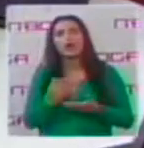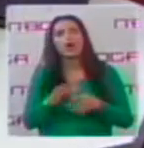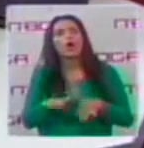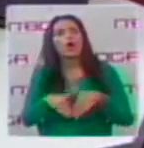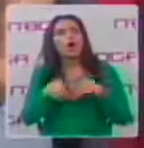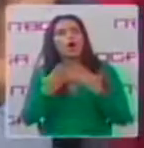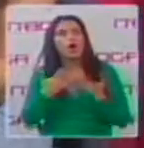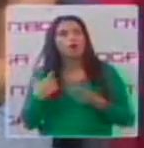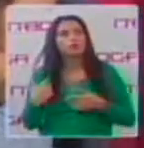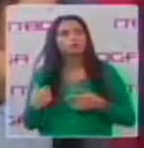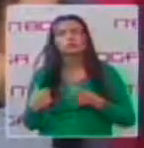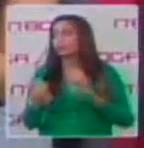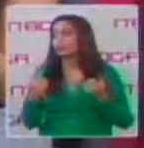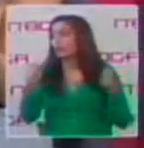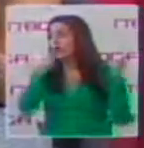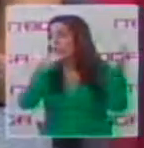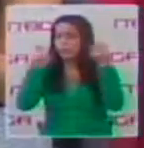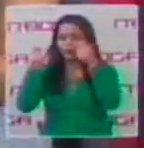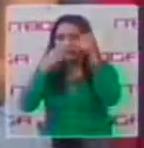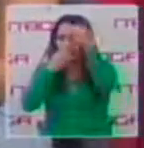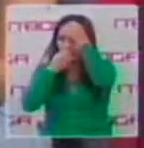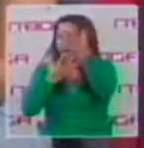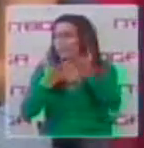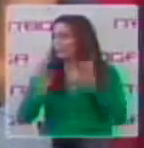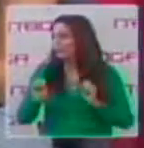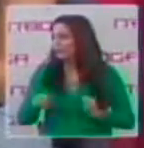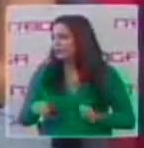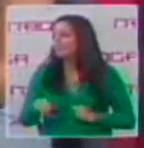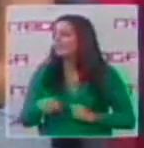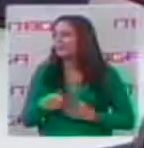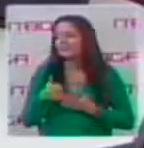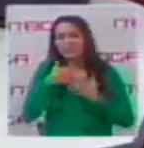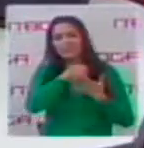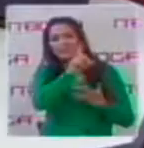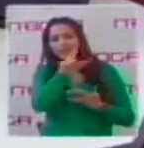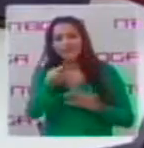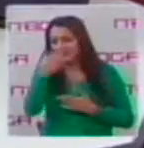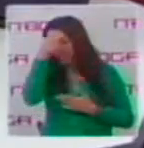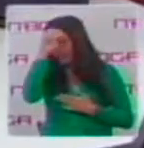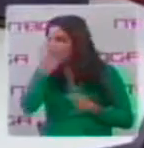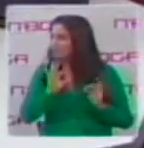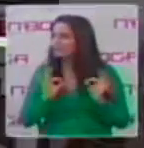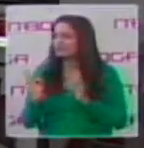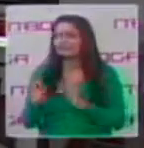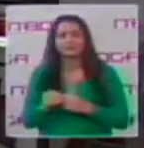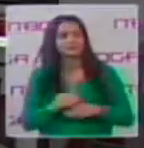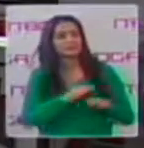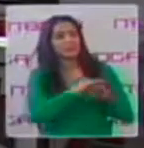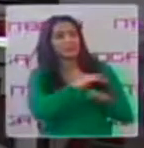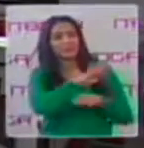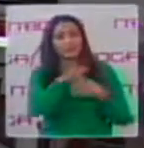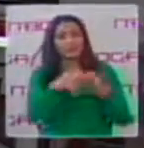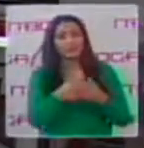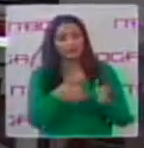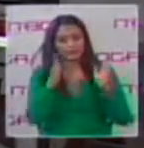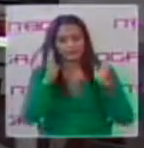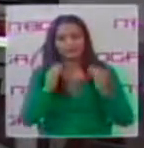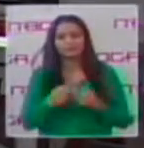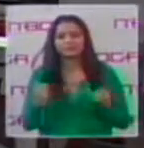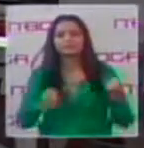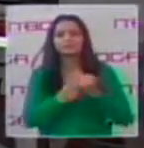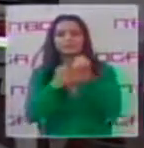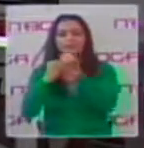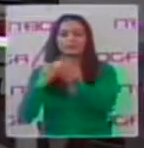la difusión de nuestras actividades y a la vez nos ayuda a educar a la comunidad. Por supuesto que sí, e invitar también a nuestros amigos televidentes a que se unan a